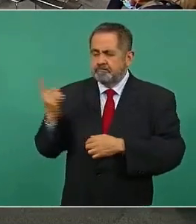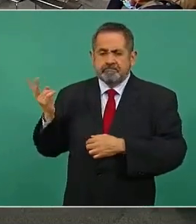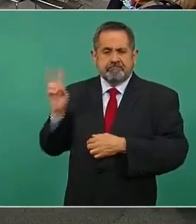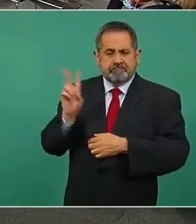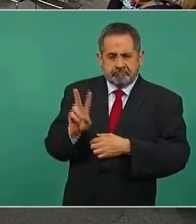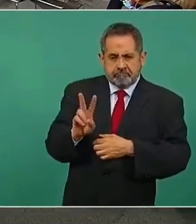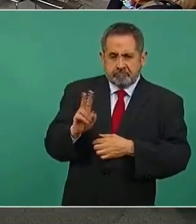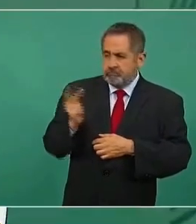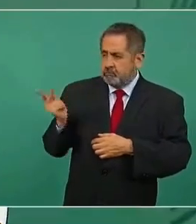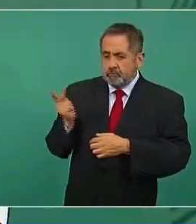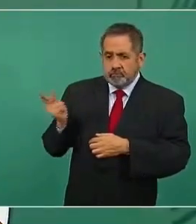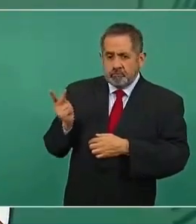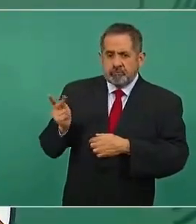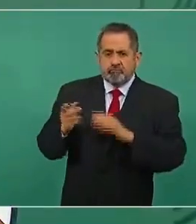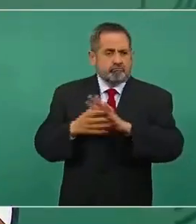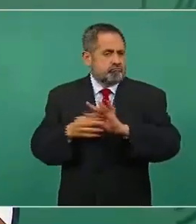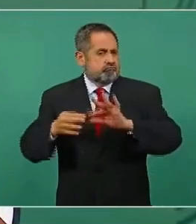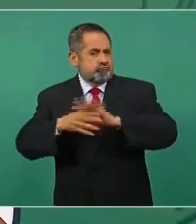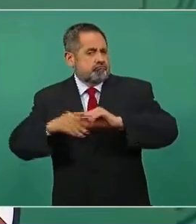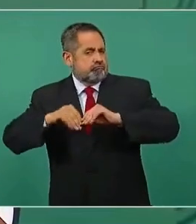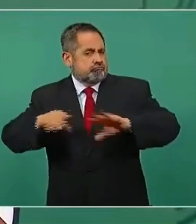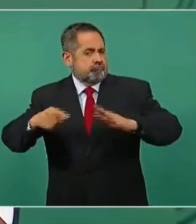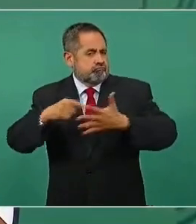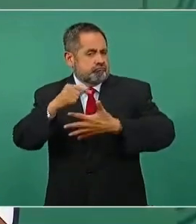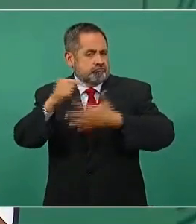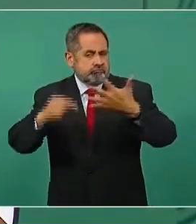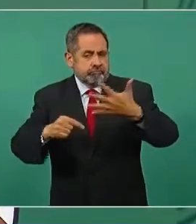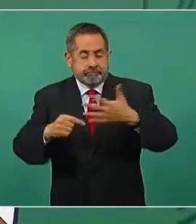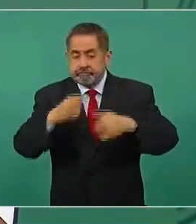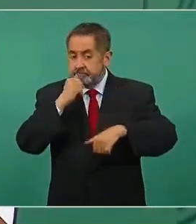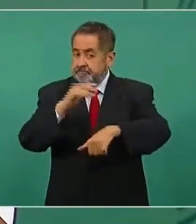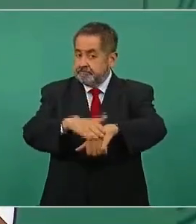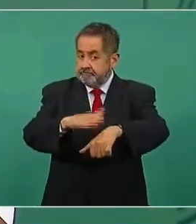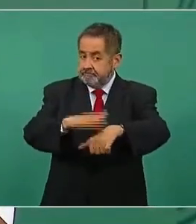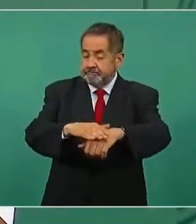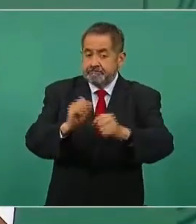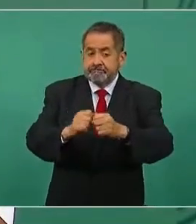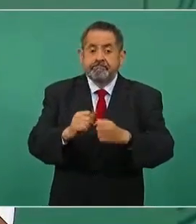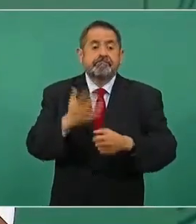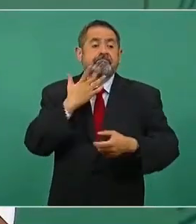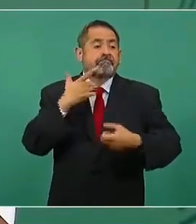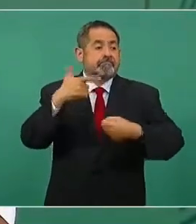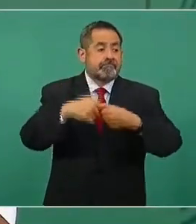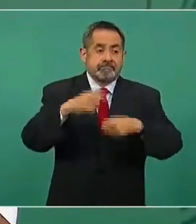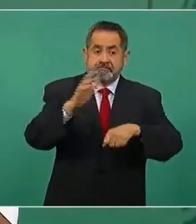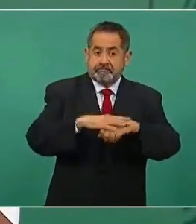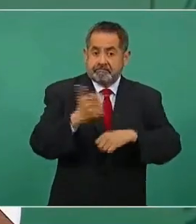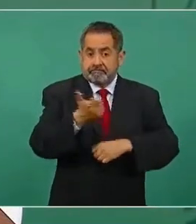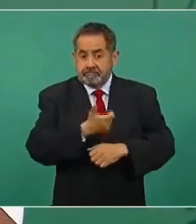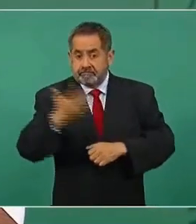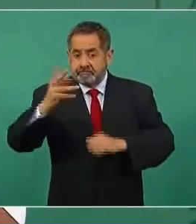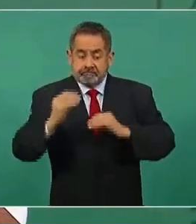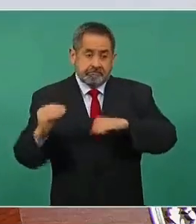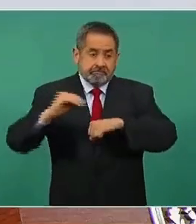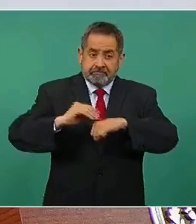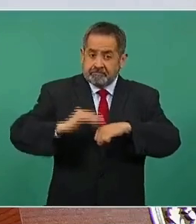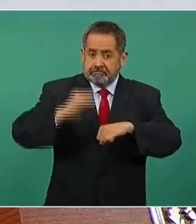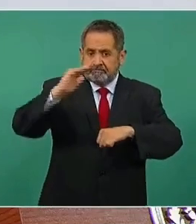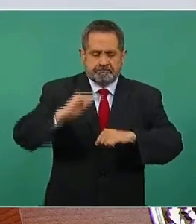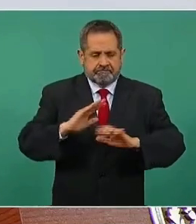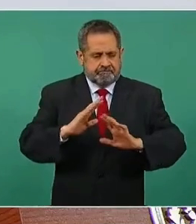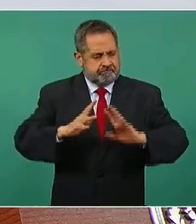informar y reafirmar que el precio de los combustibles no va a aumentar en términos